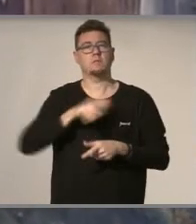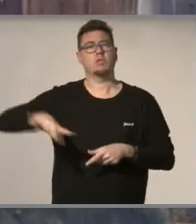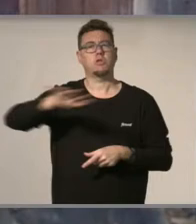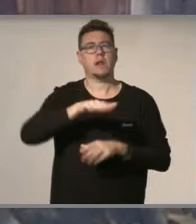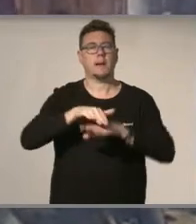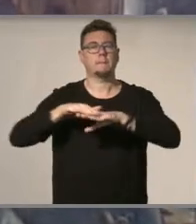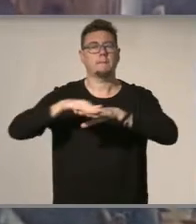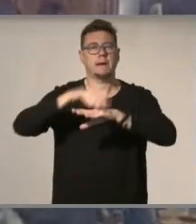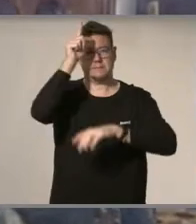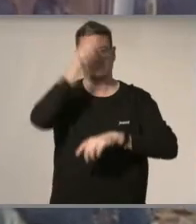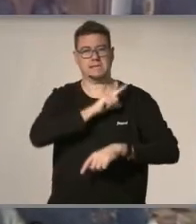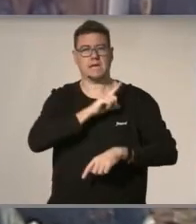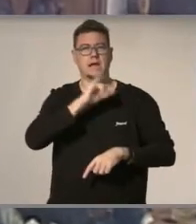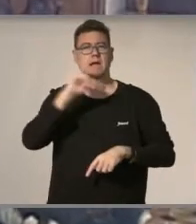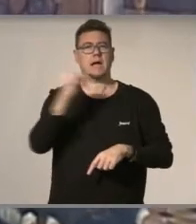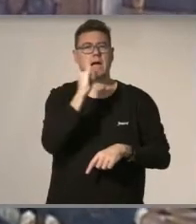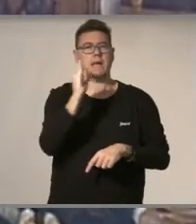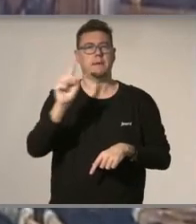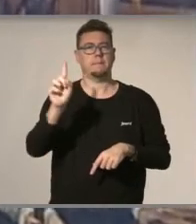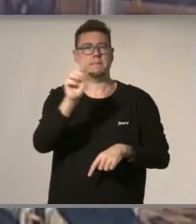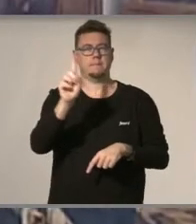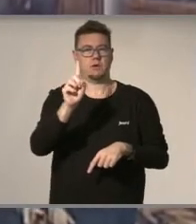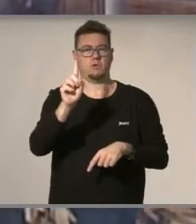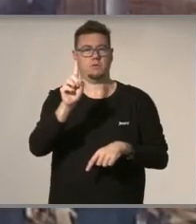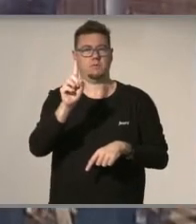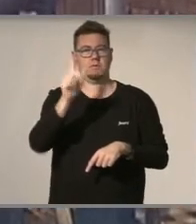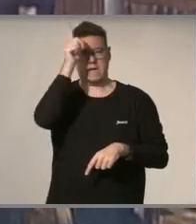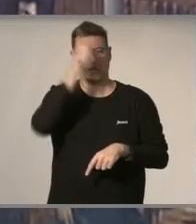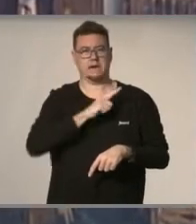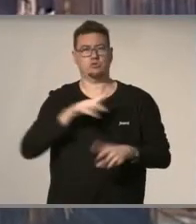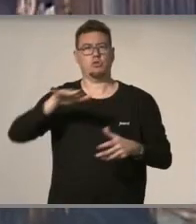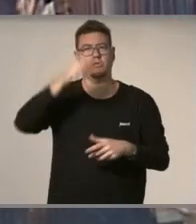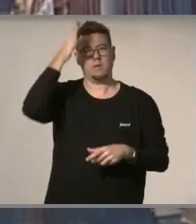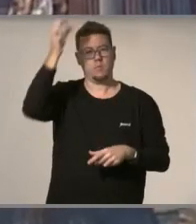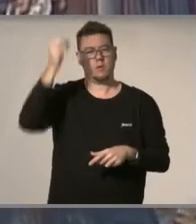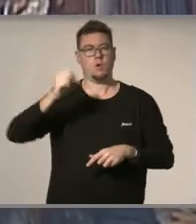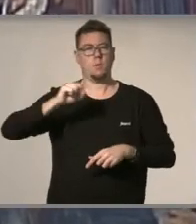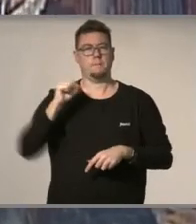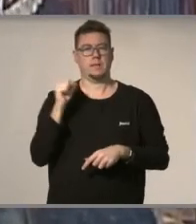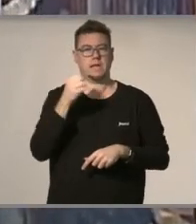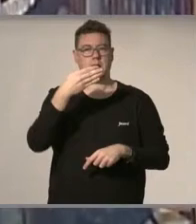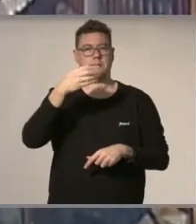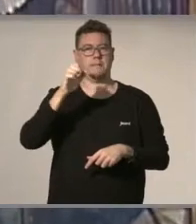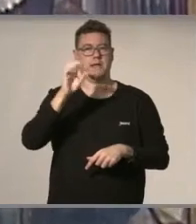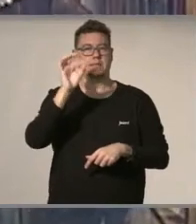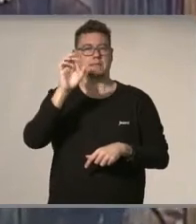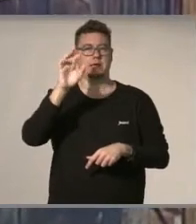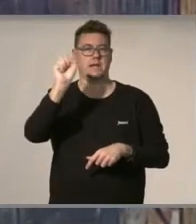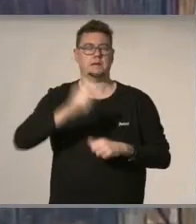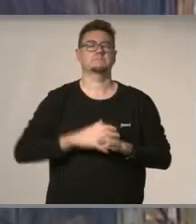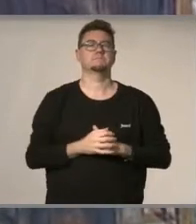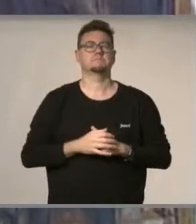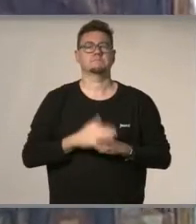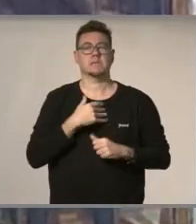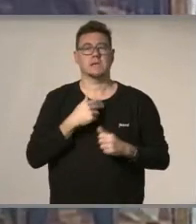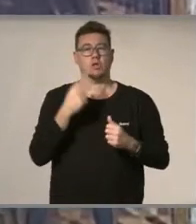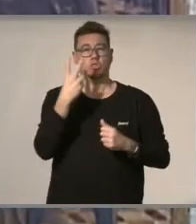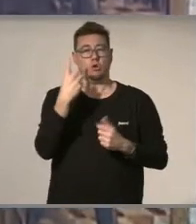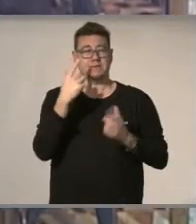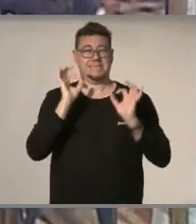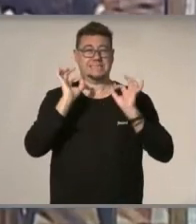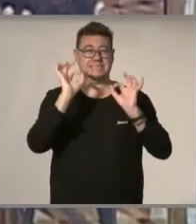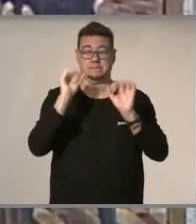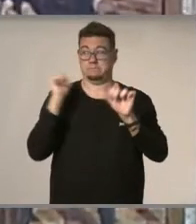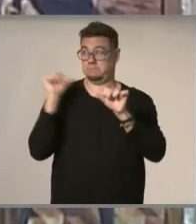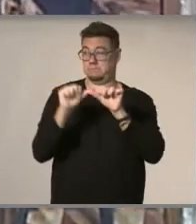militar Jaime I del Ejército en Vétera. Pero destacaré dos actuaciones muy recientes que hacen que